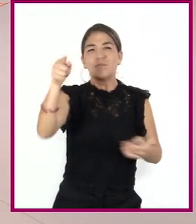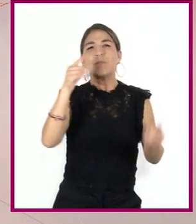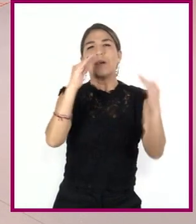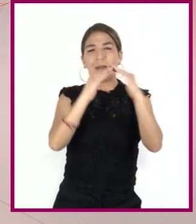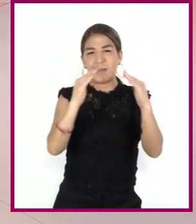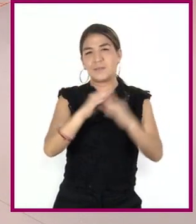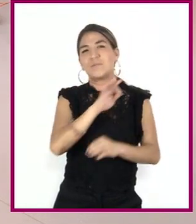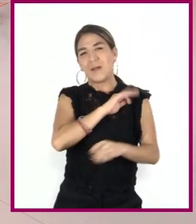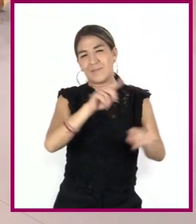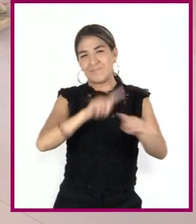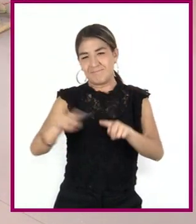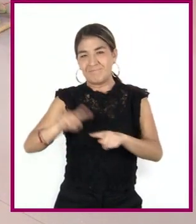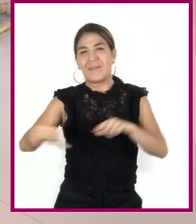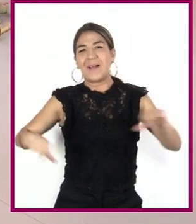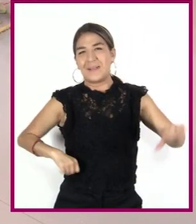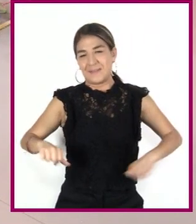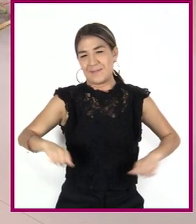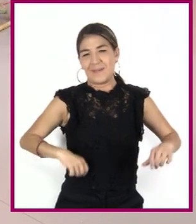hacer muchas cosas.